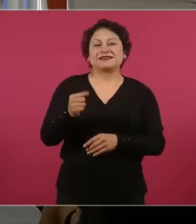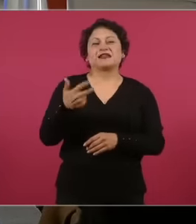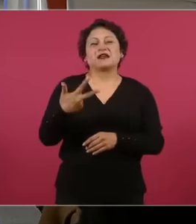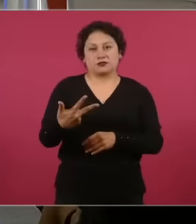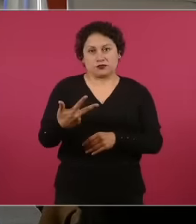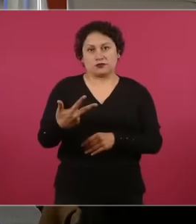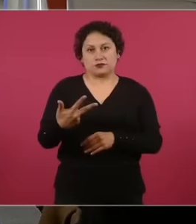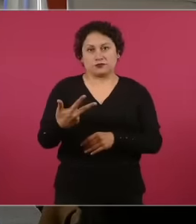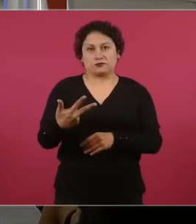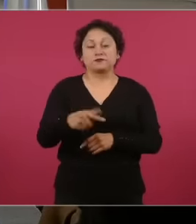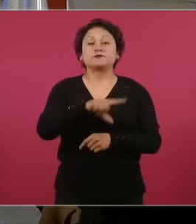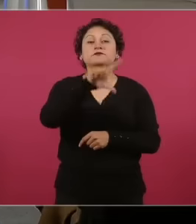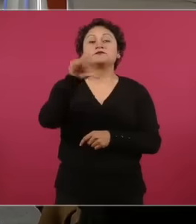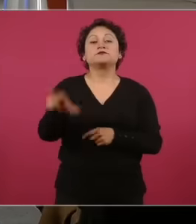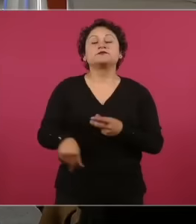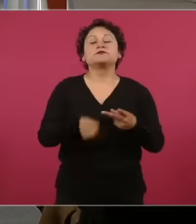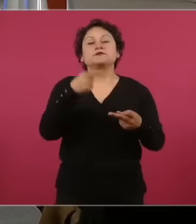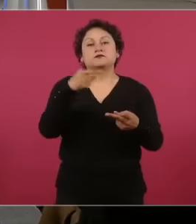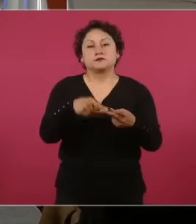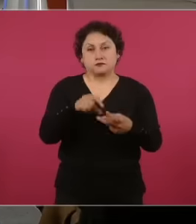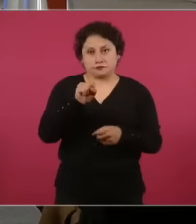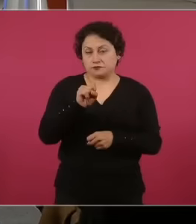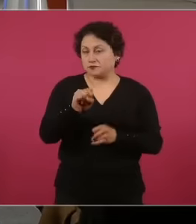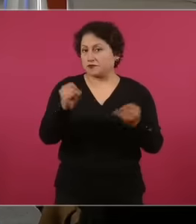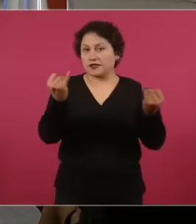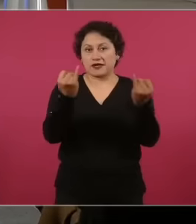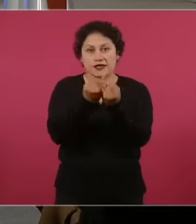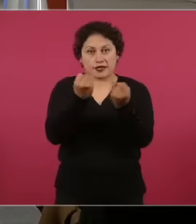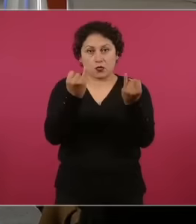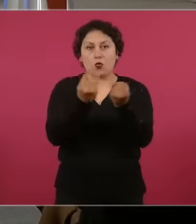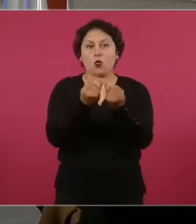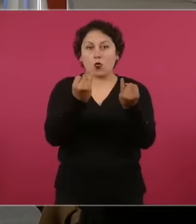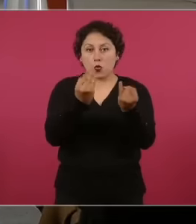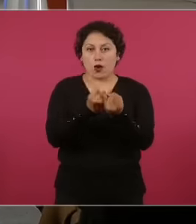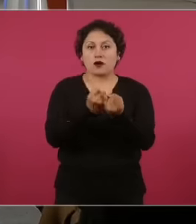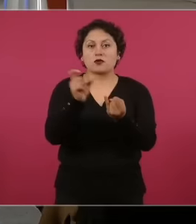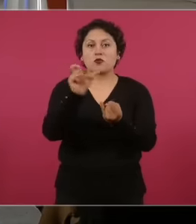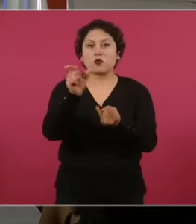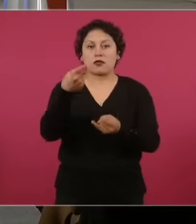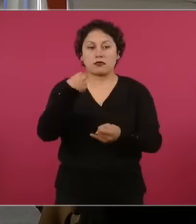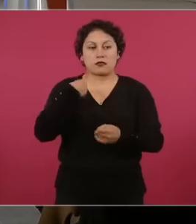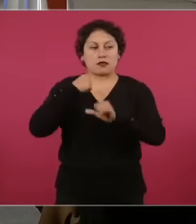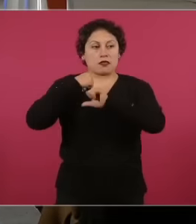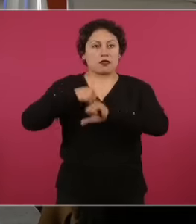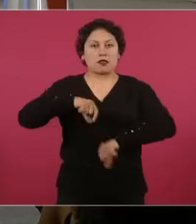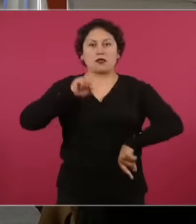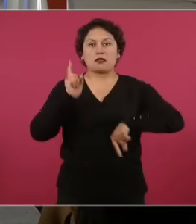salieron como 1 millón de personas a la calle y fue en silencio.